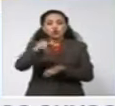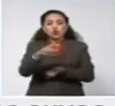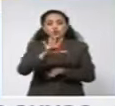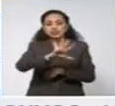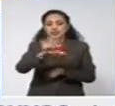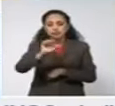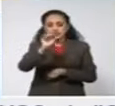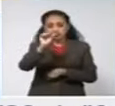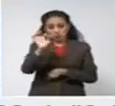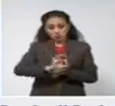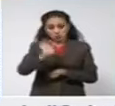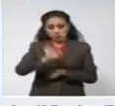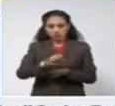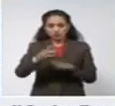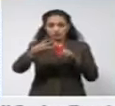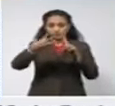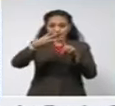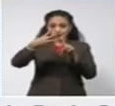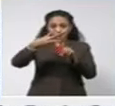8,55%, y la de,